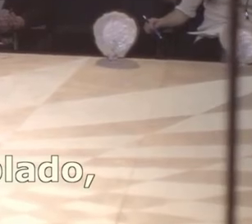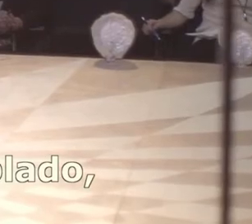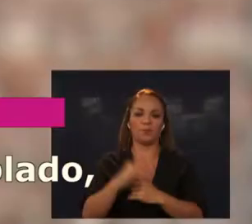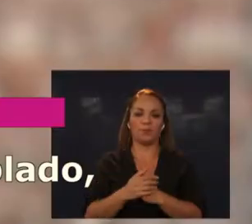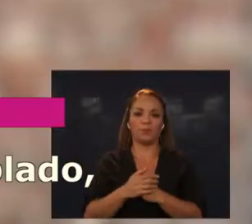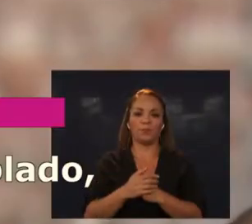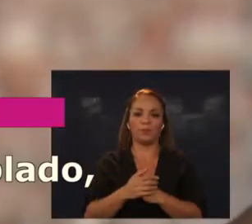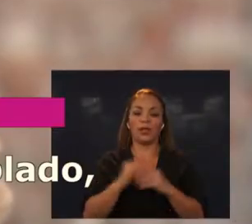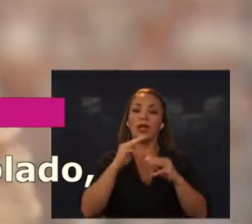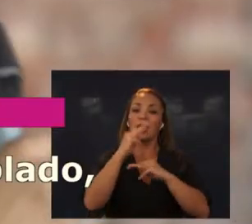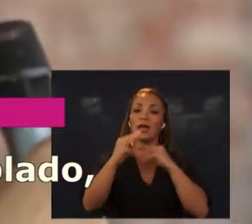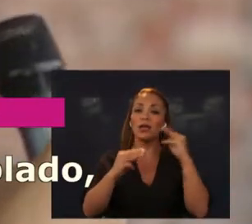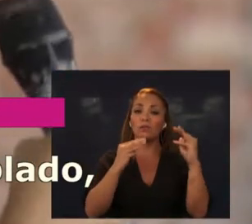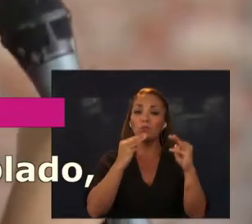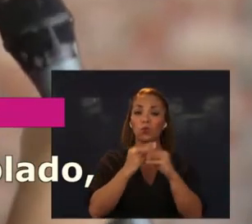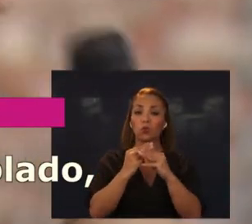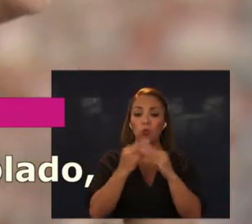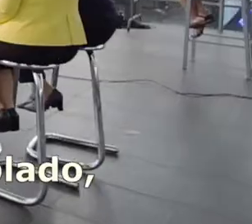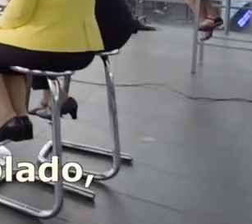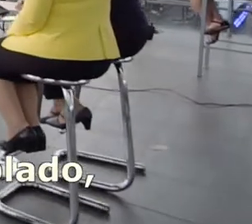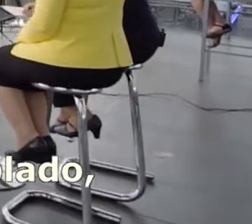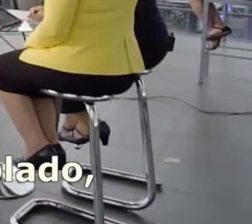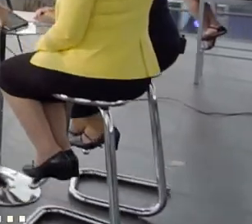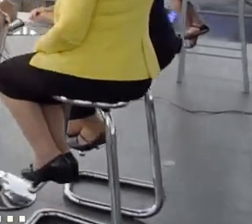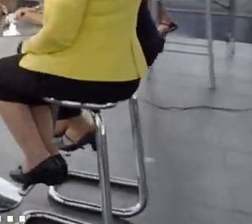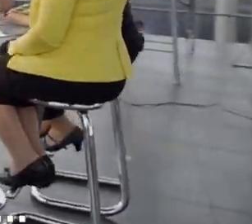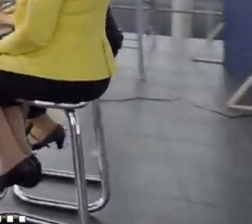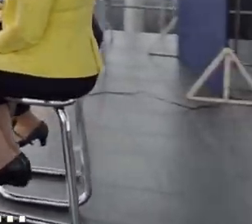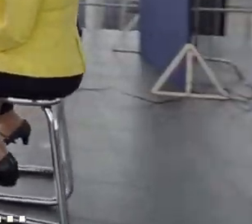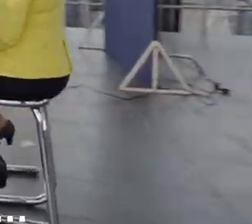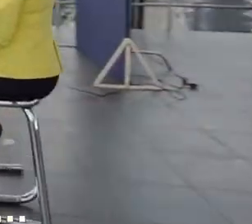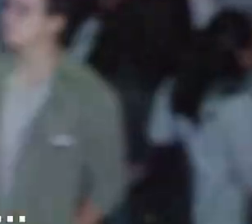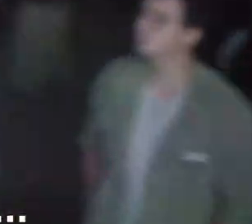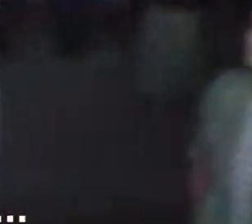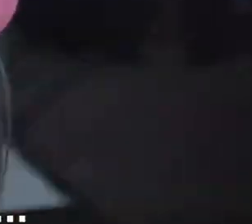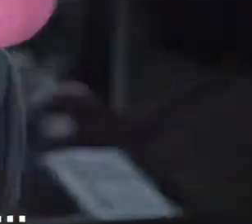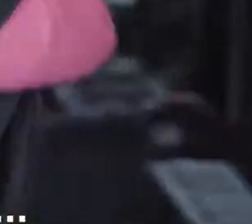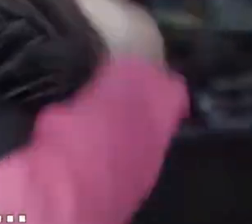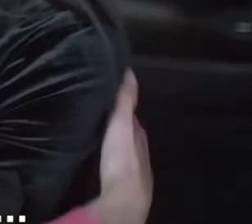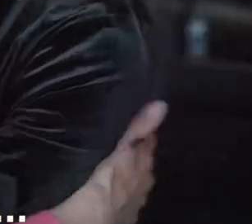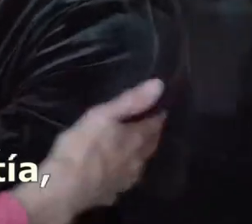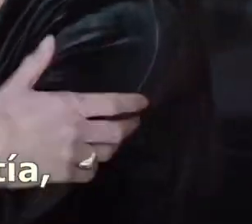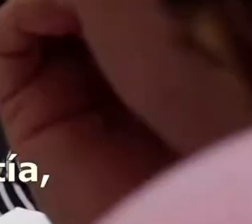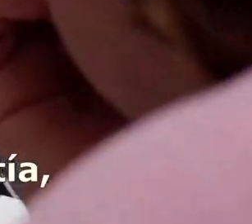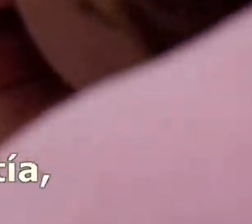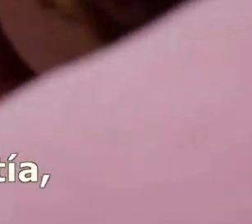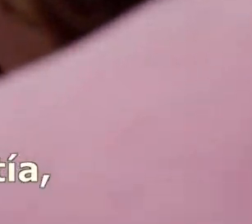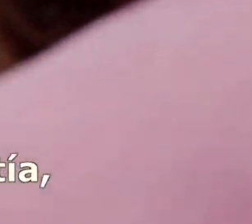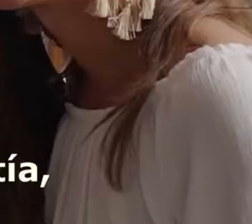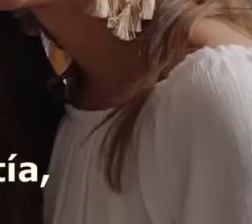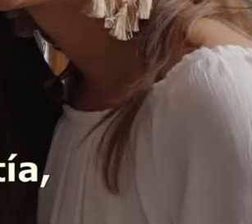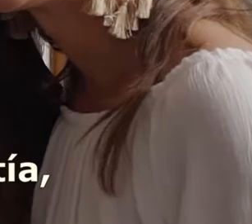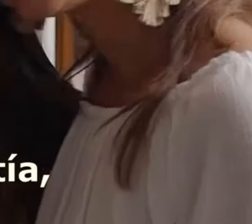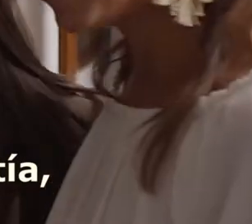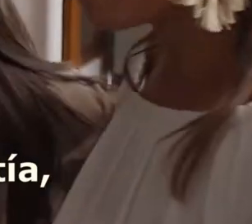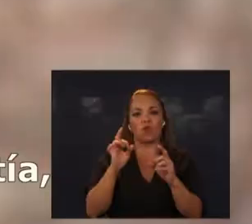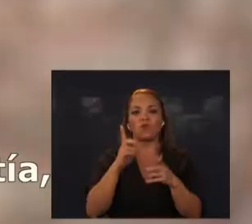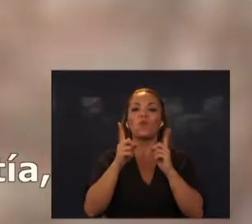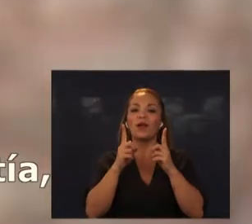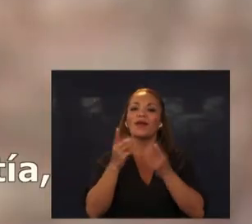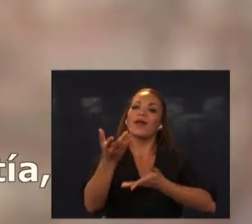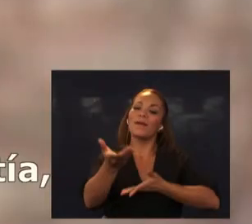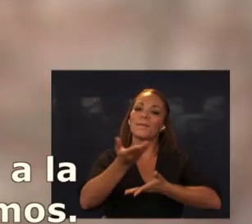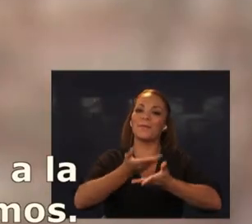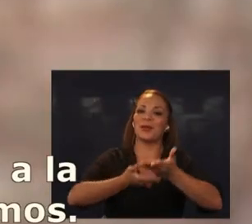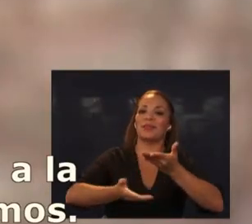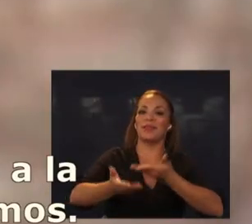En un mundo cada vez más poblado, más estrecho, donde esa convivencia es cada vez más desafiante, la única solución es la